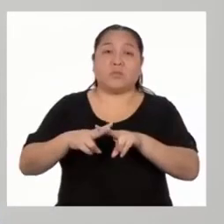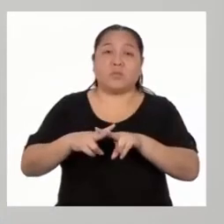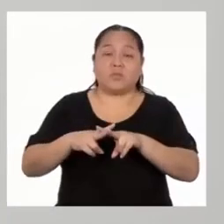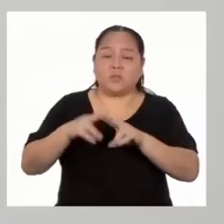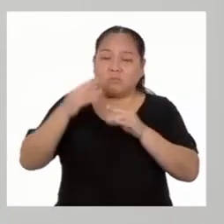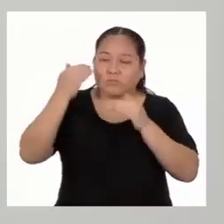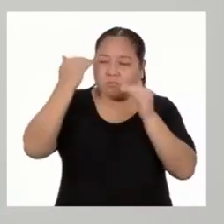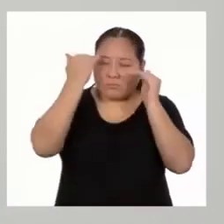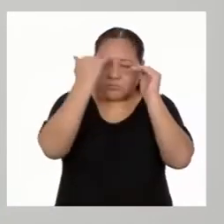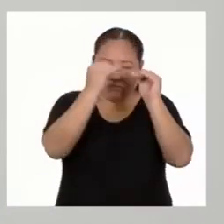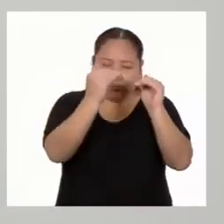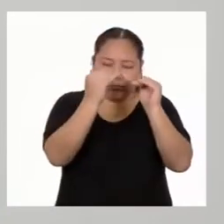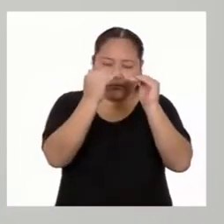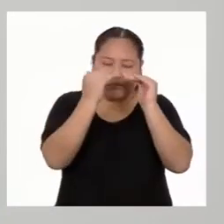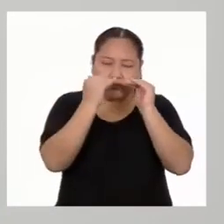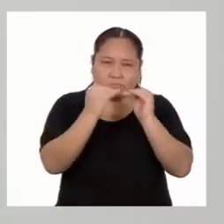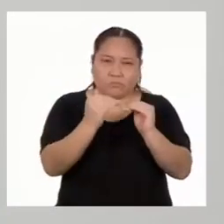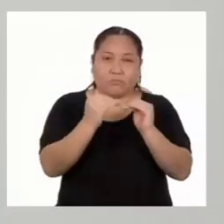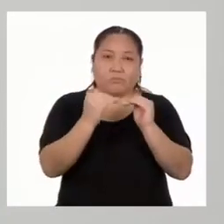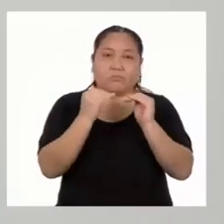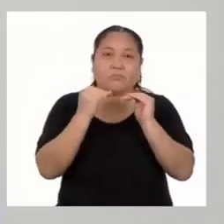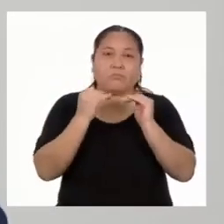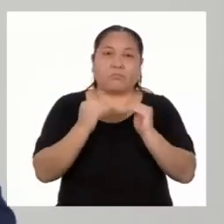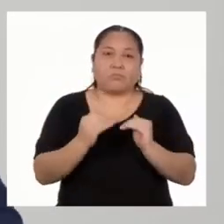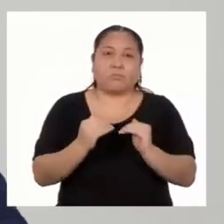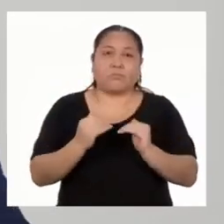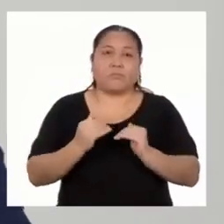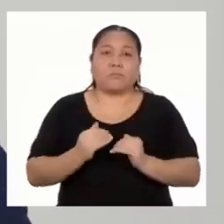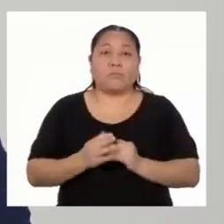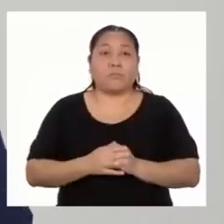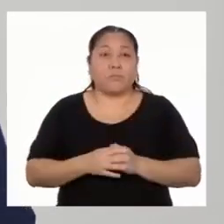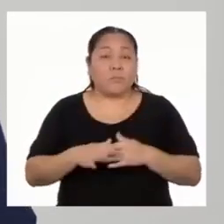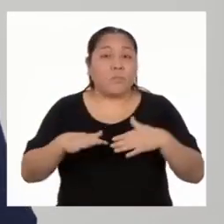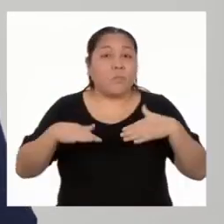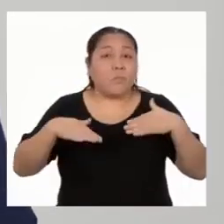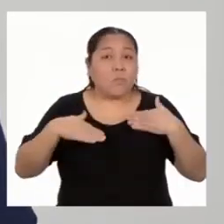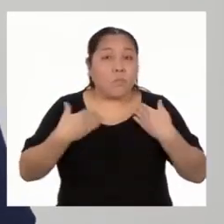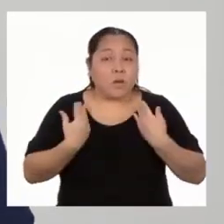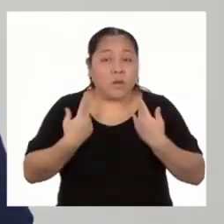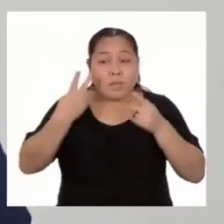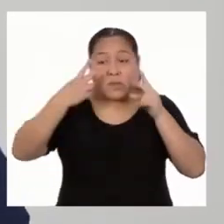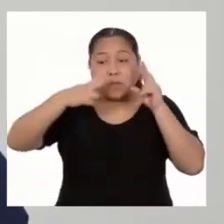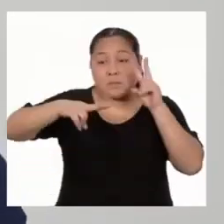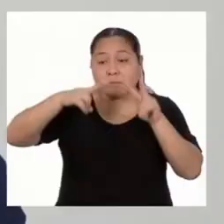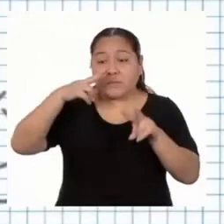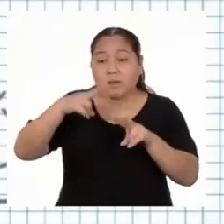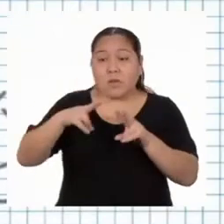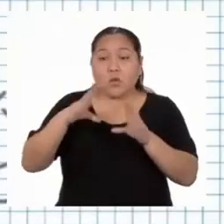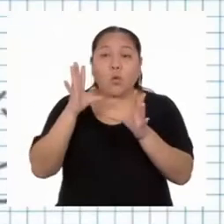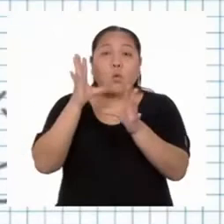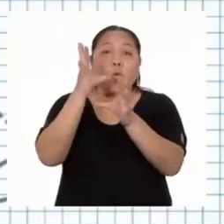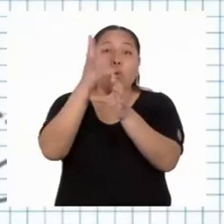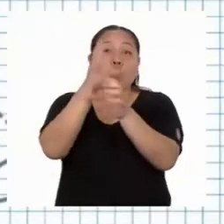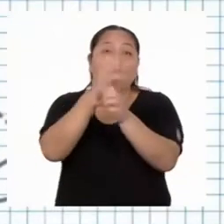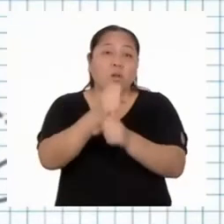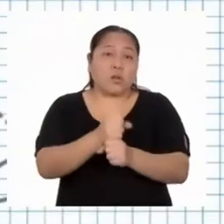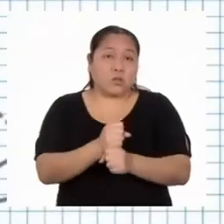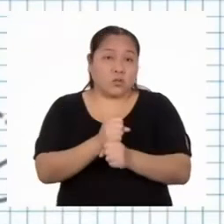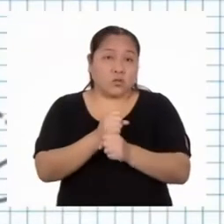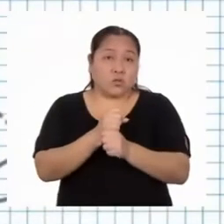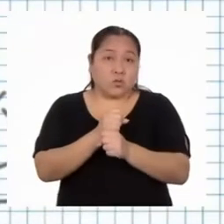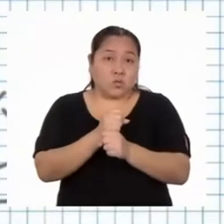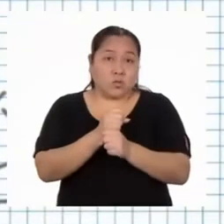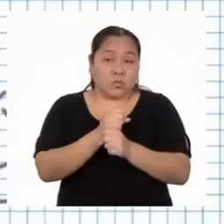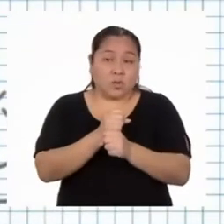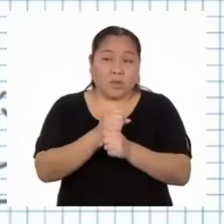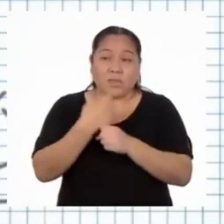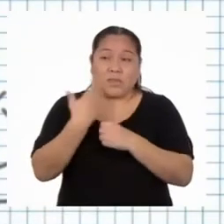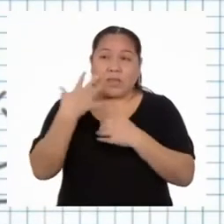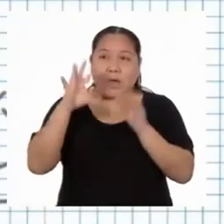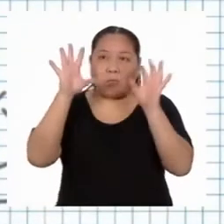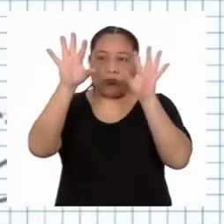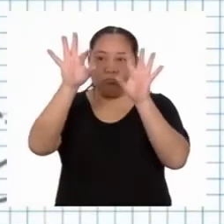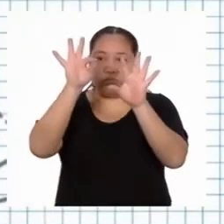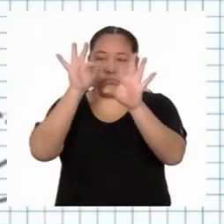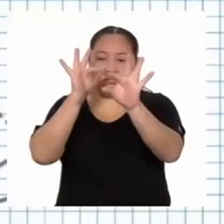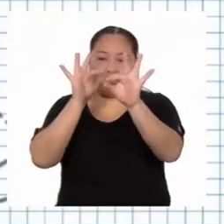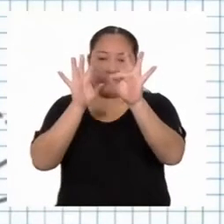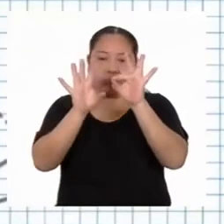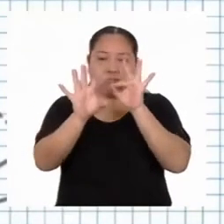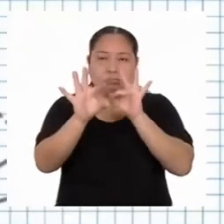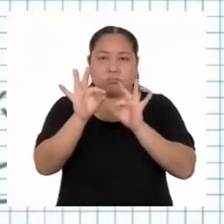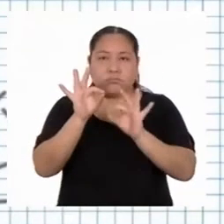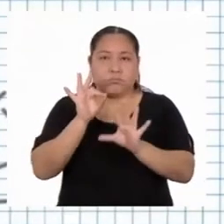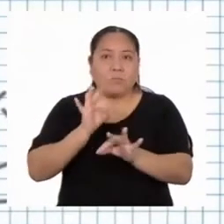detenidamente párrafo por párrafo, podríamos realizar un resumen considerando todos los